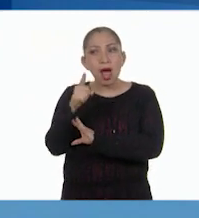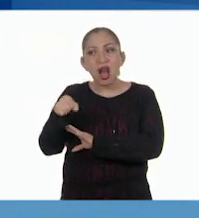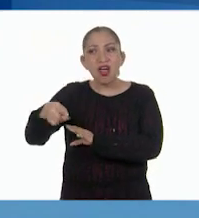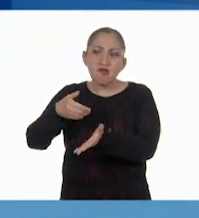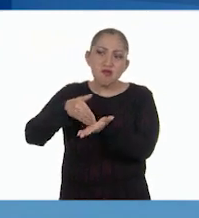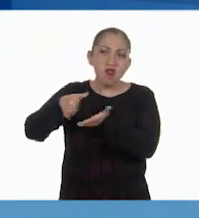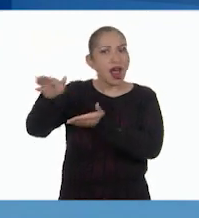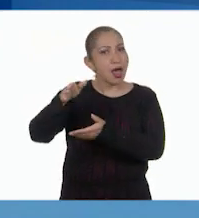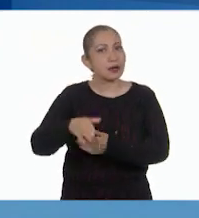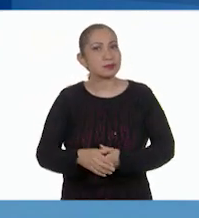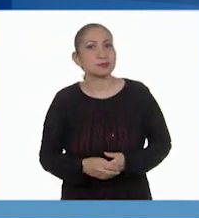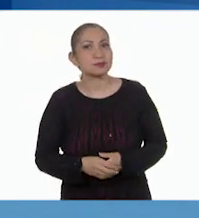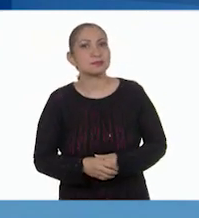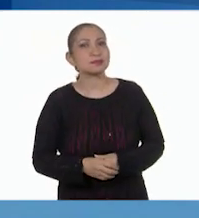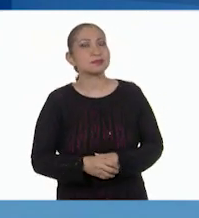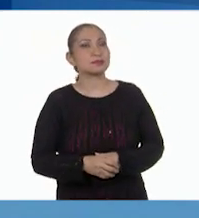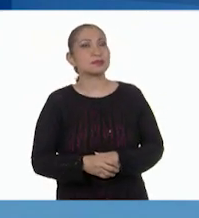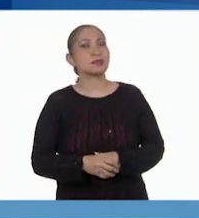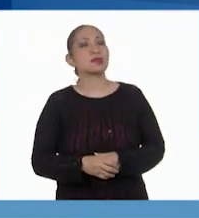que se fueran de sus tierras.